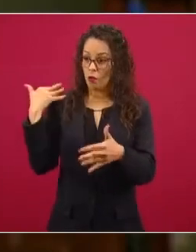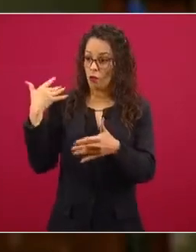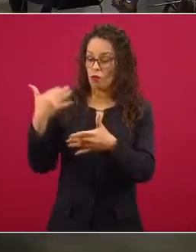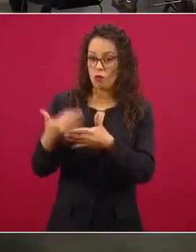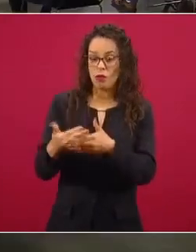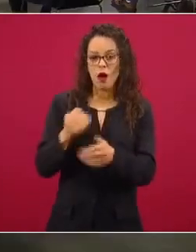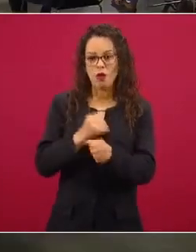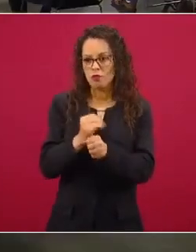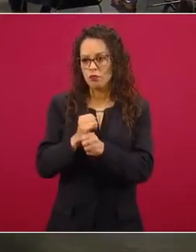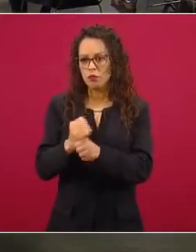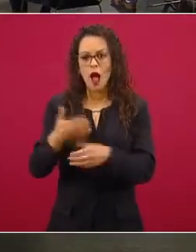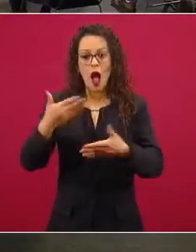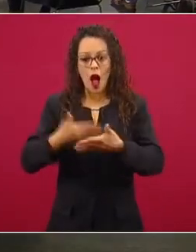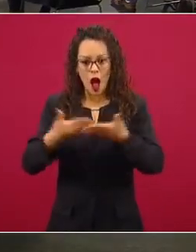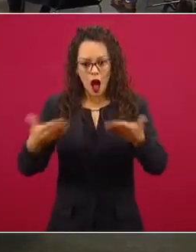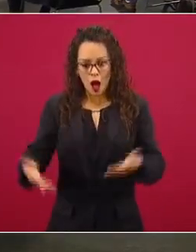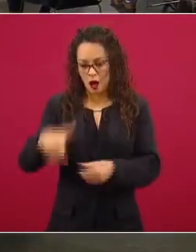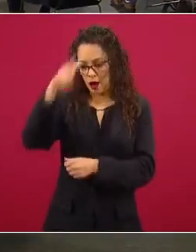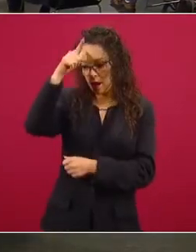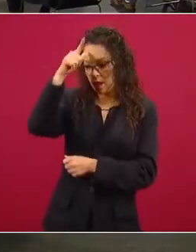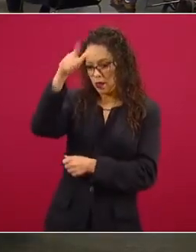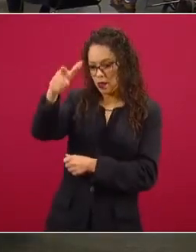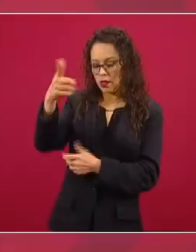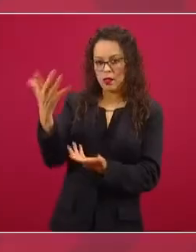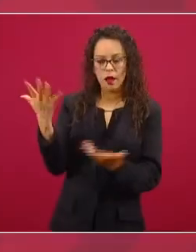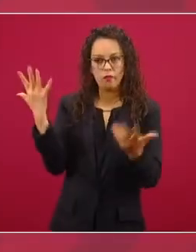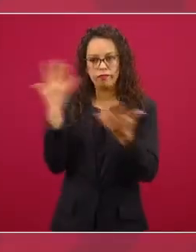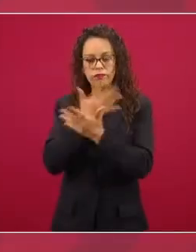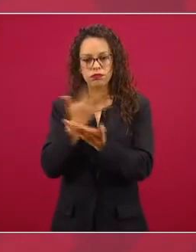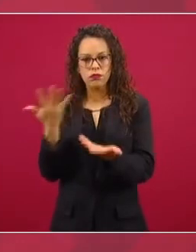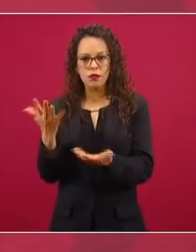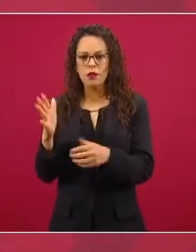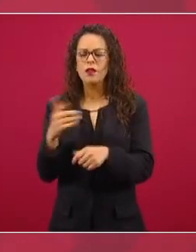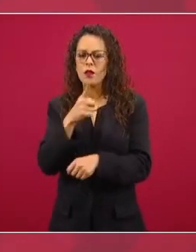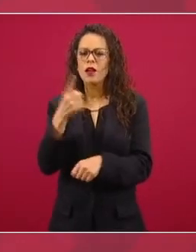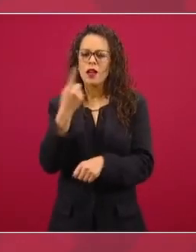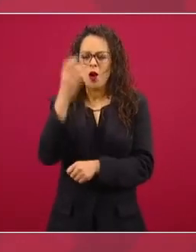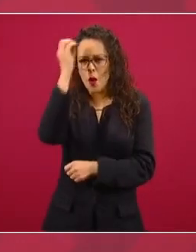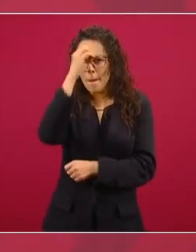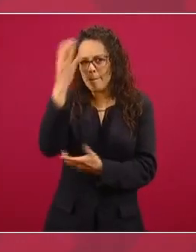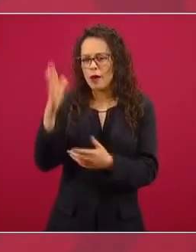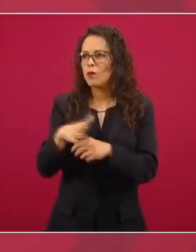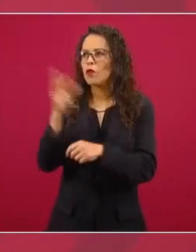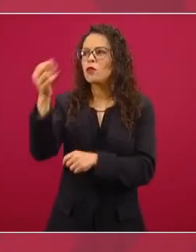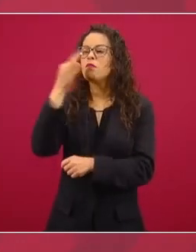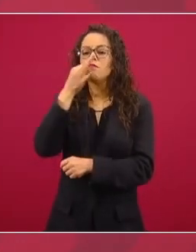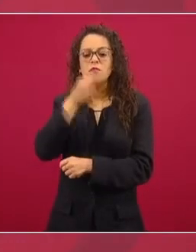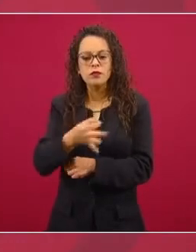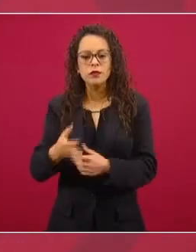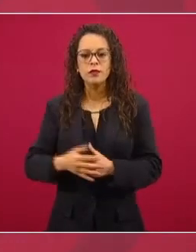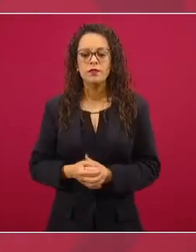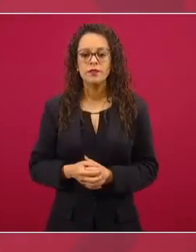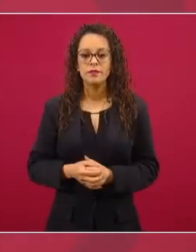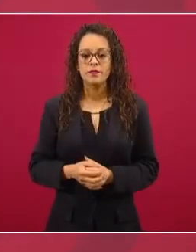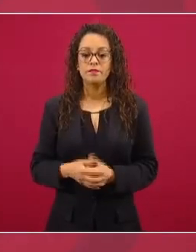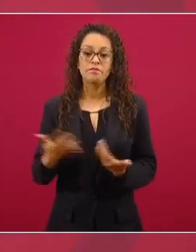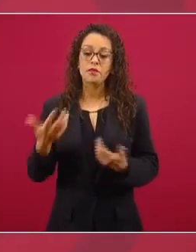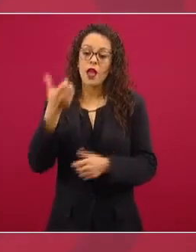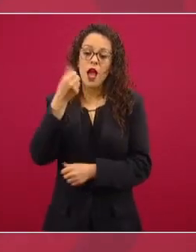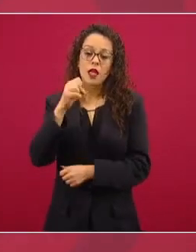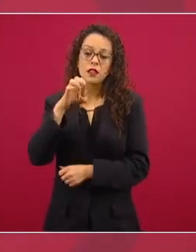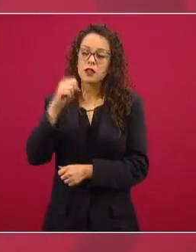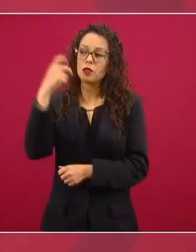ahora? Pues es un procedimiento que tienen en el gobierno de Estados